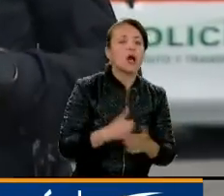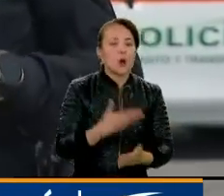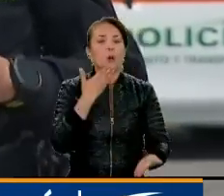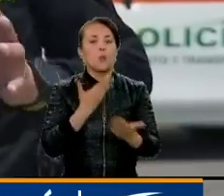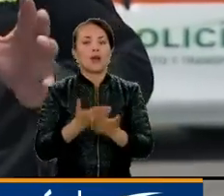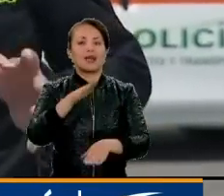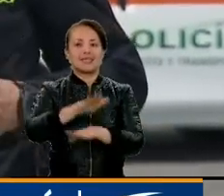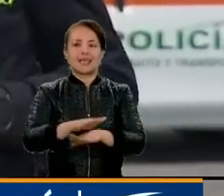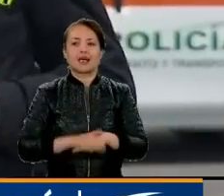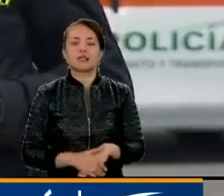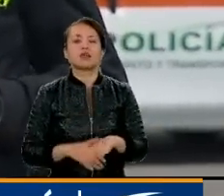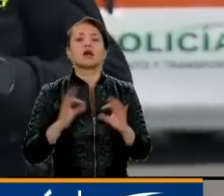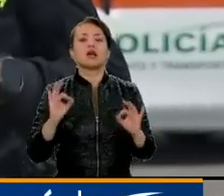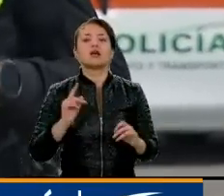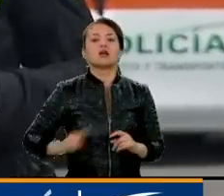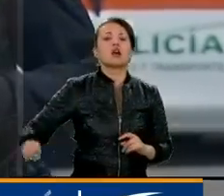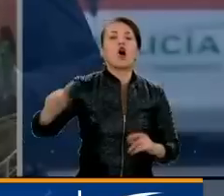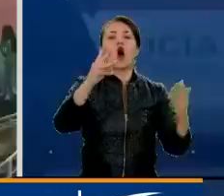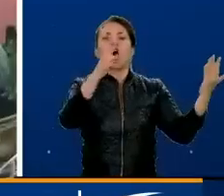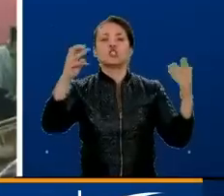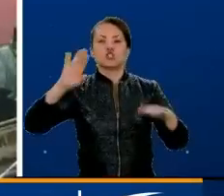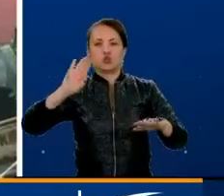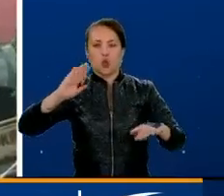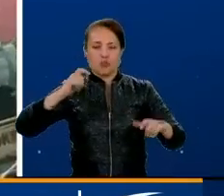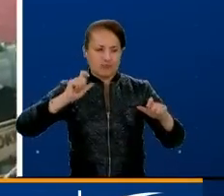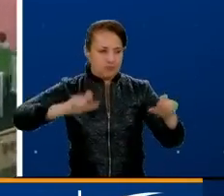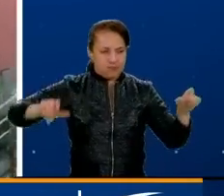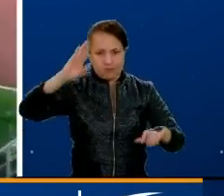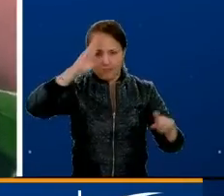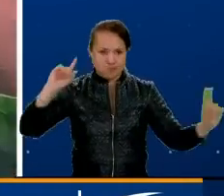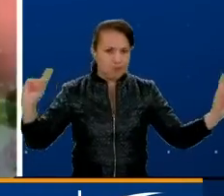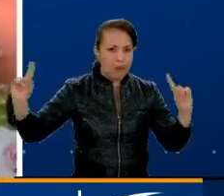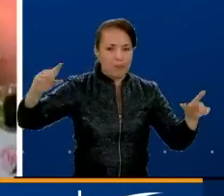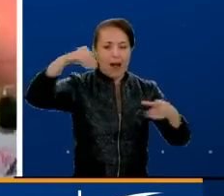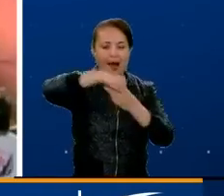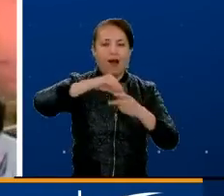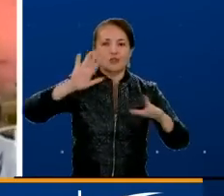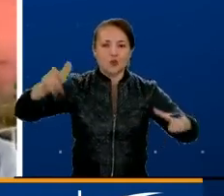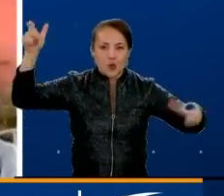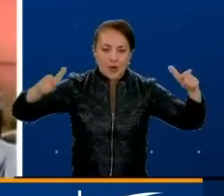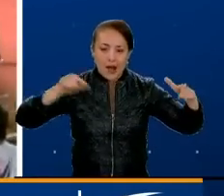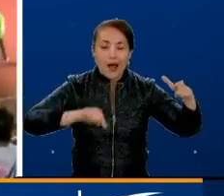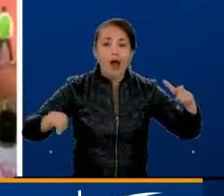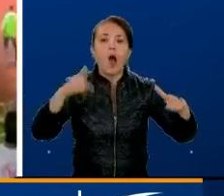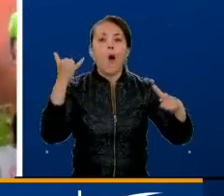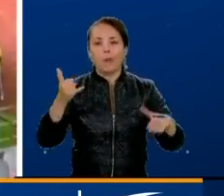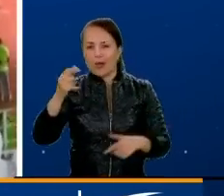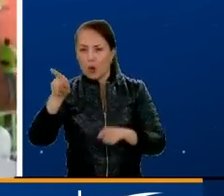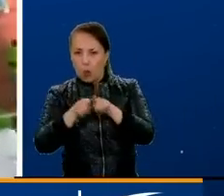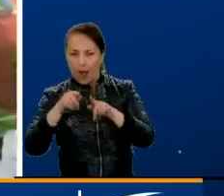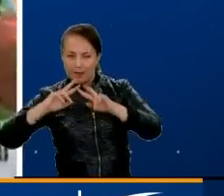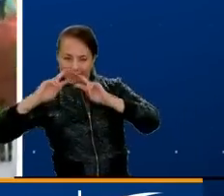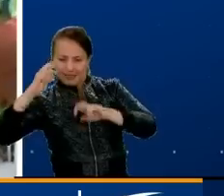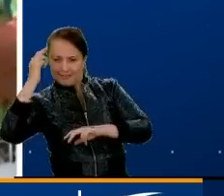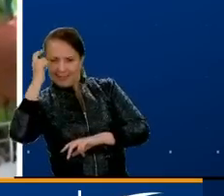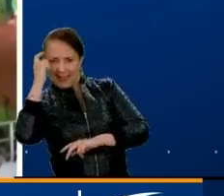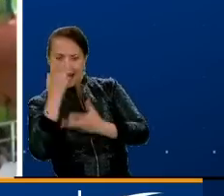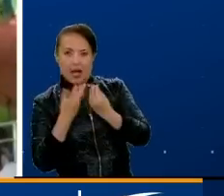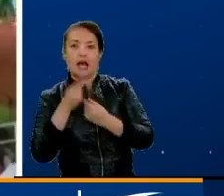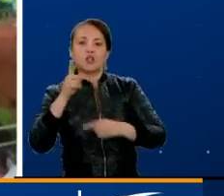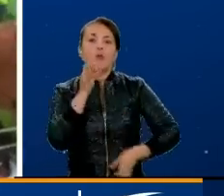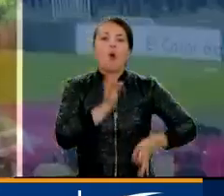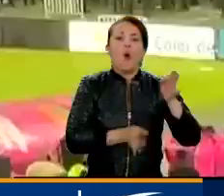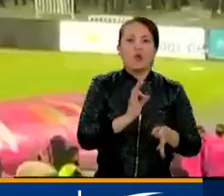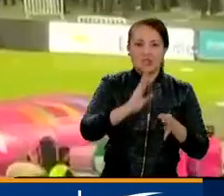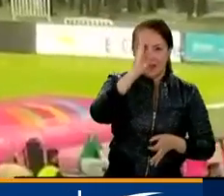tardes. Tenemos más de 800 uniformados dispuestos para el servicio de estadio, dentro de los cuales va a tener un personal de inteligencia y policía judicial. Además de eso,